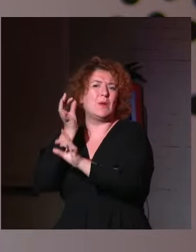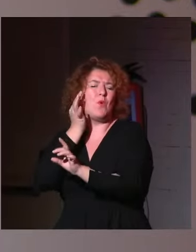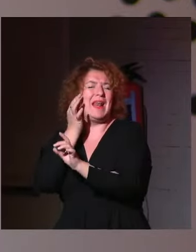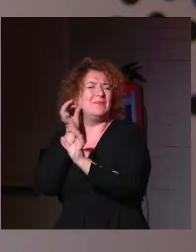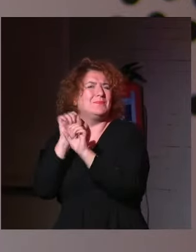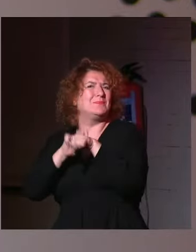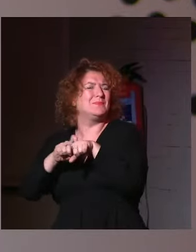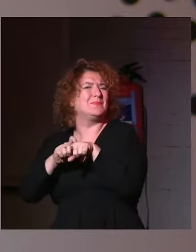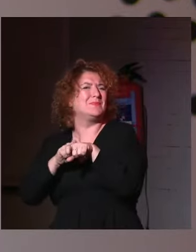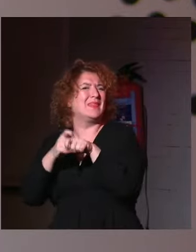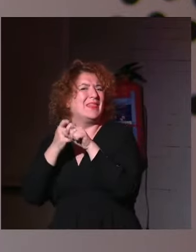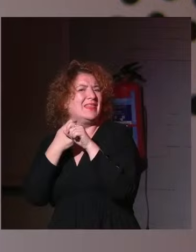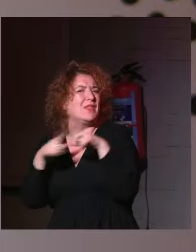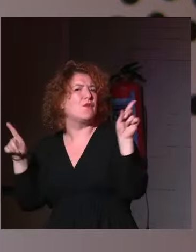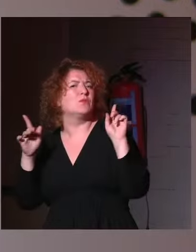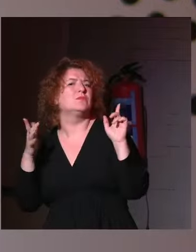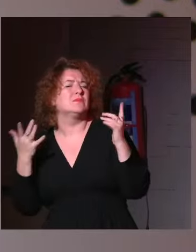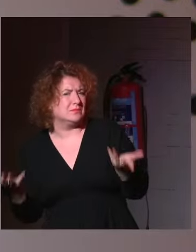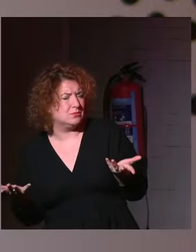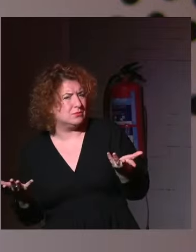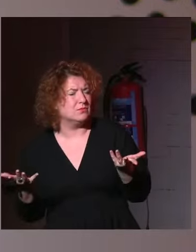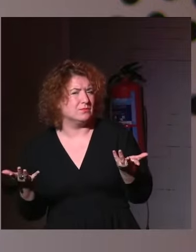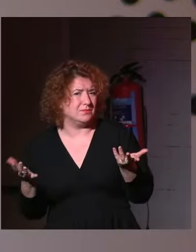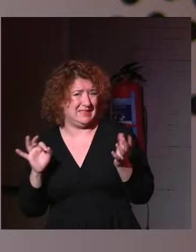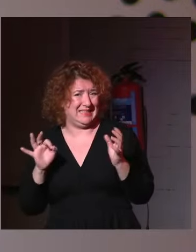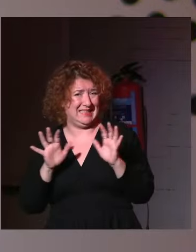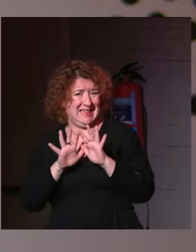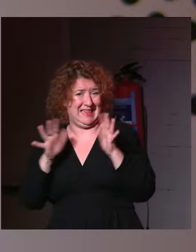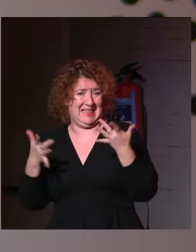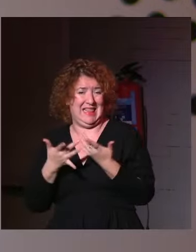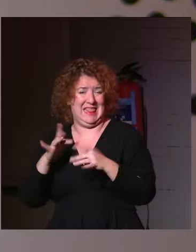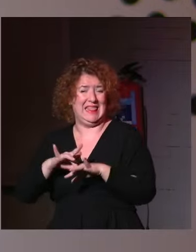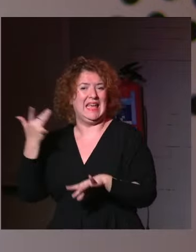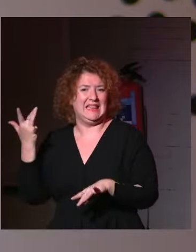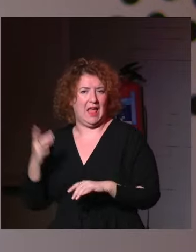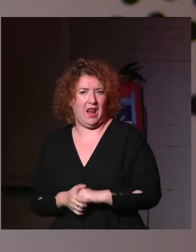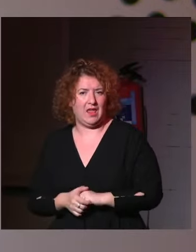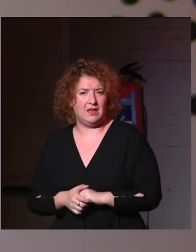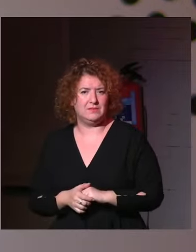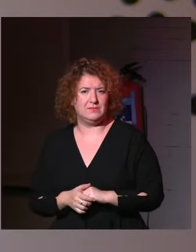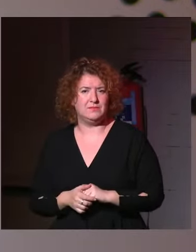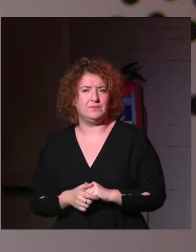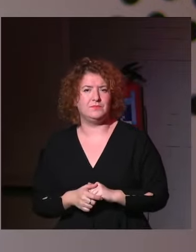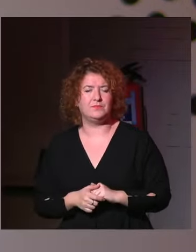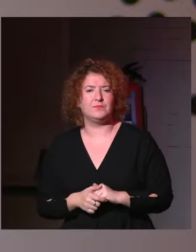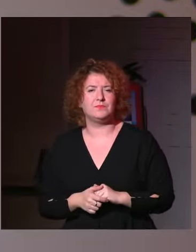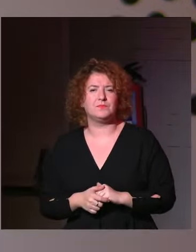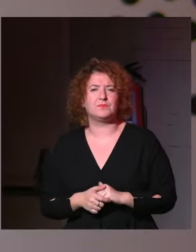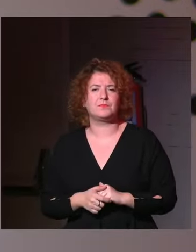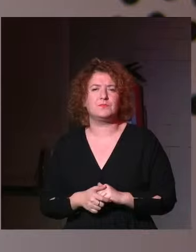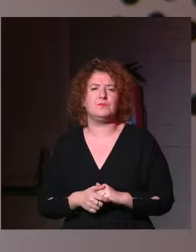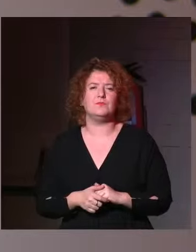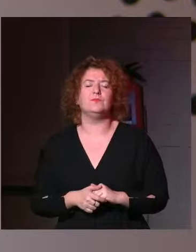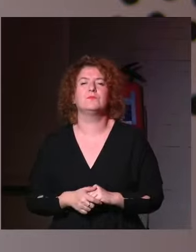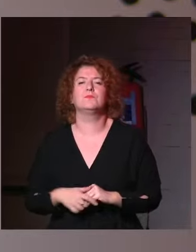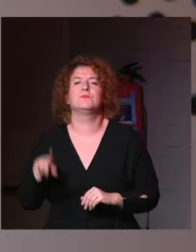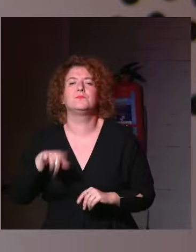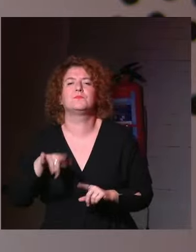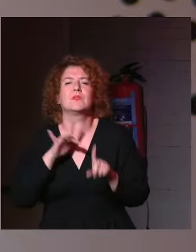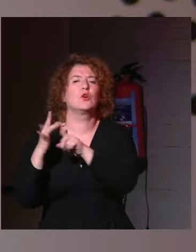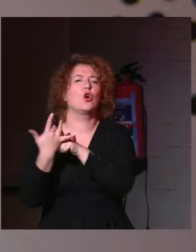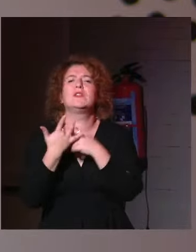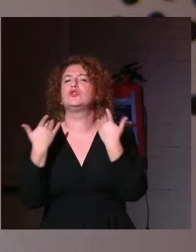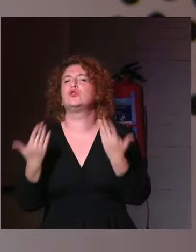violencia eh digital que que sufrimos las periodistas y Y cómo también no la contextualizamos